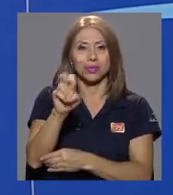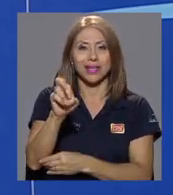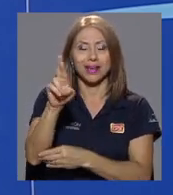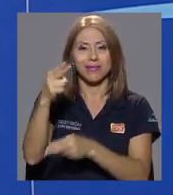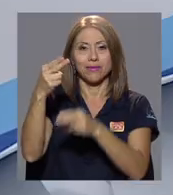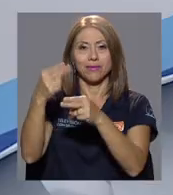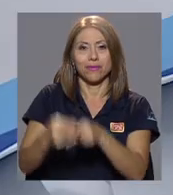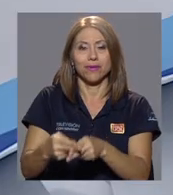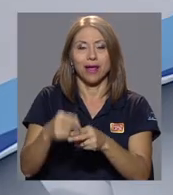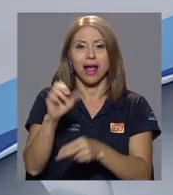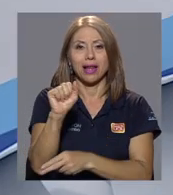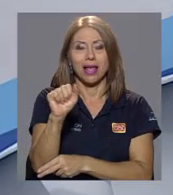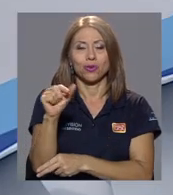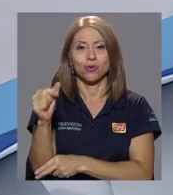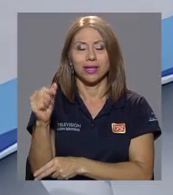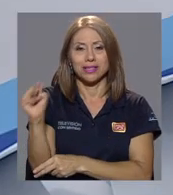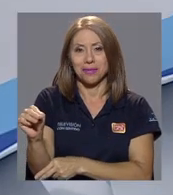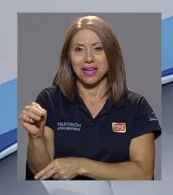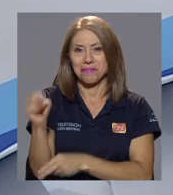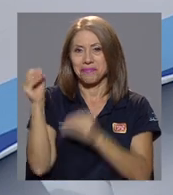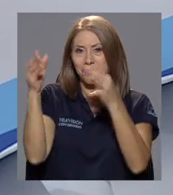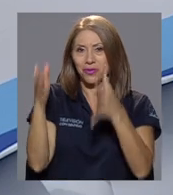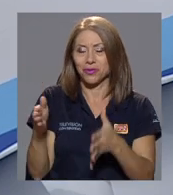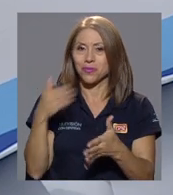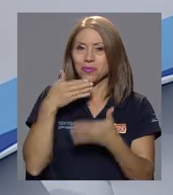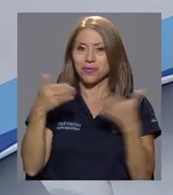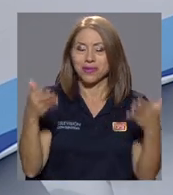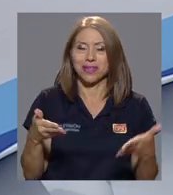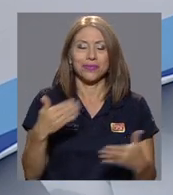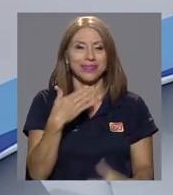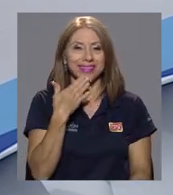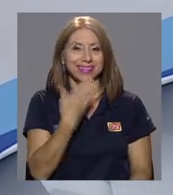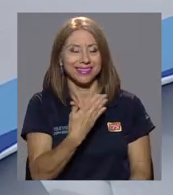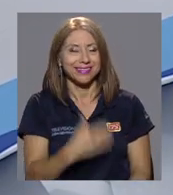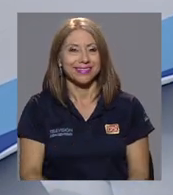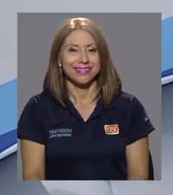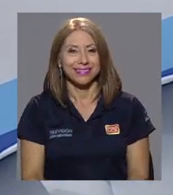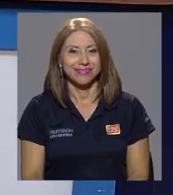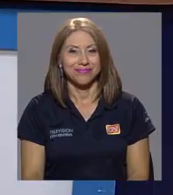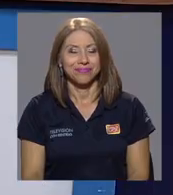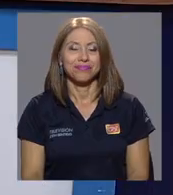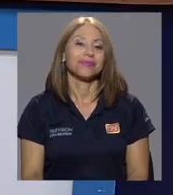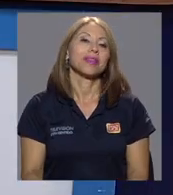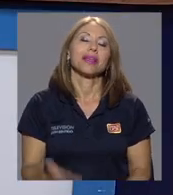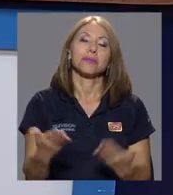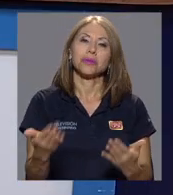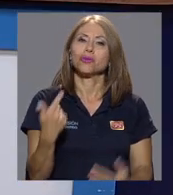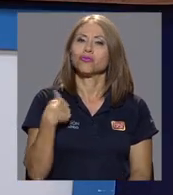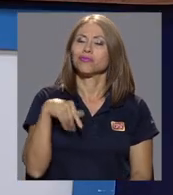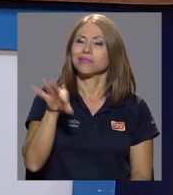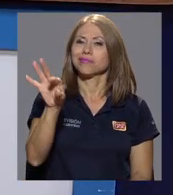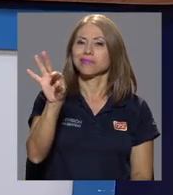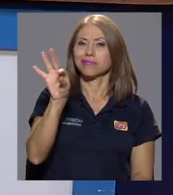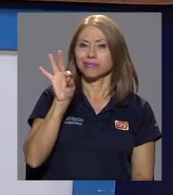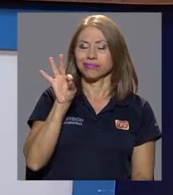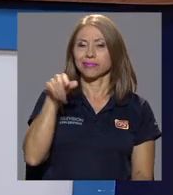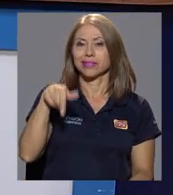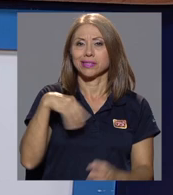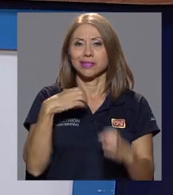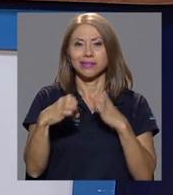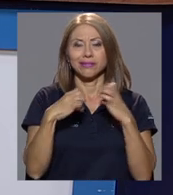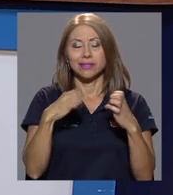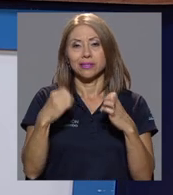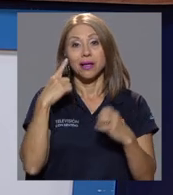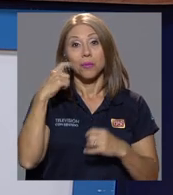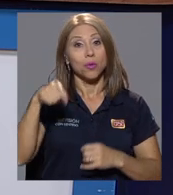alejandro gutiérrez mena don alejandro bienvenido a desde la uv muchísimas gracias y un placer alejandro lo he querido invitar para esta entrevista